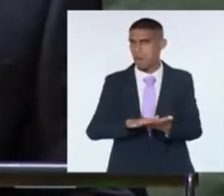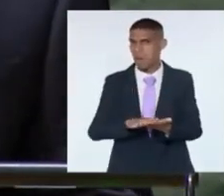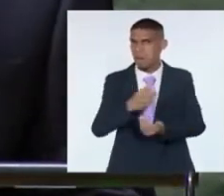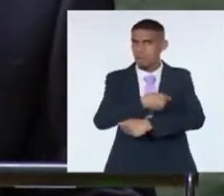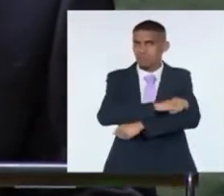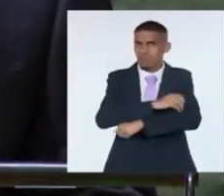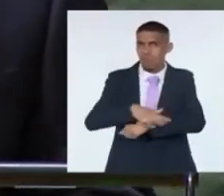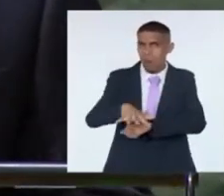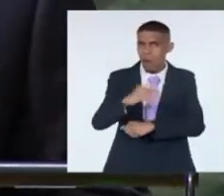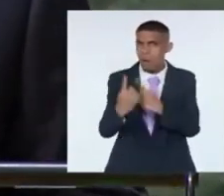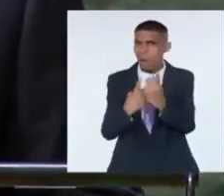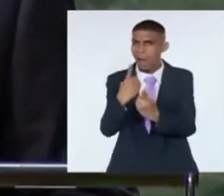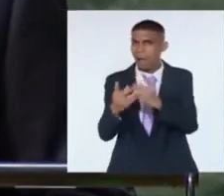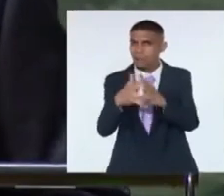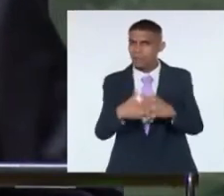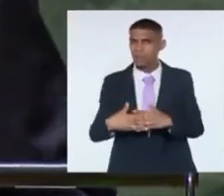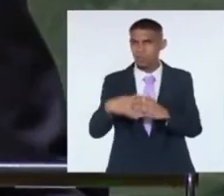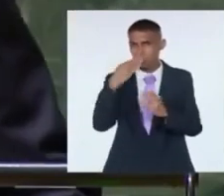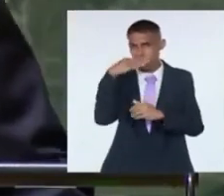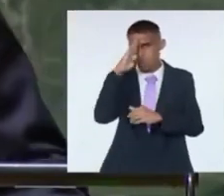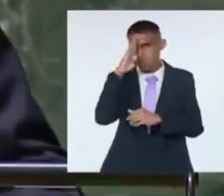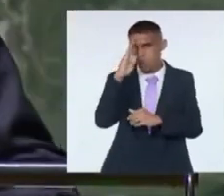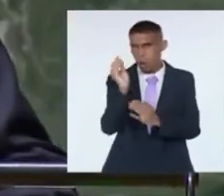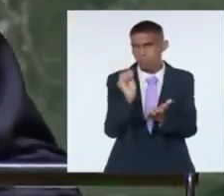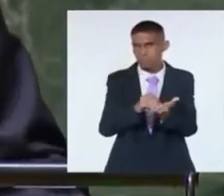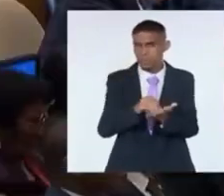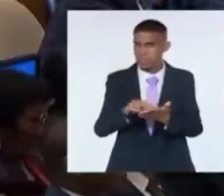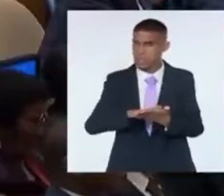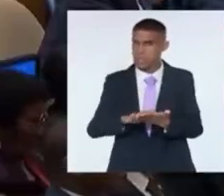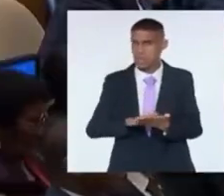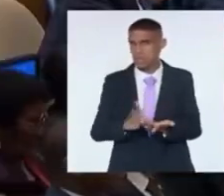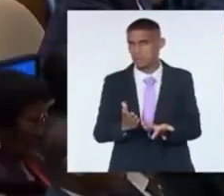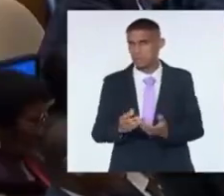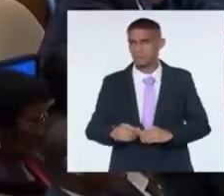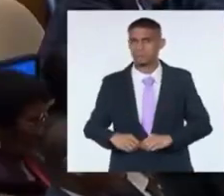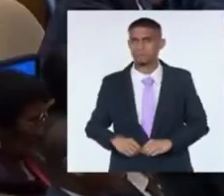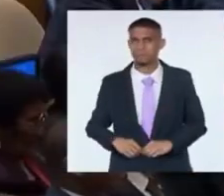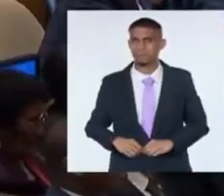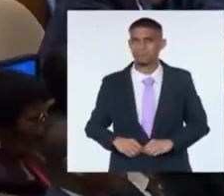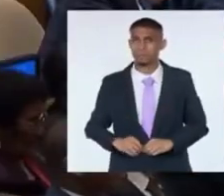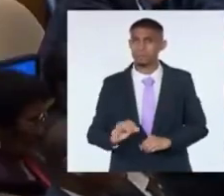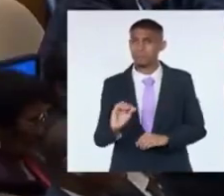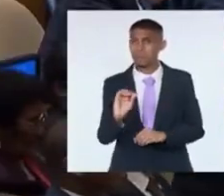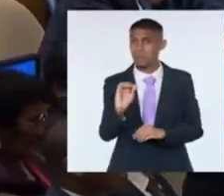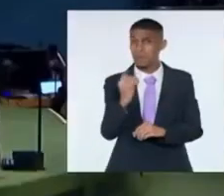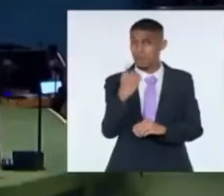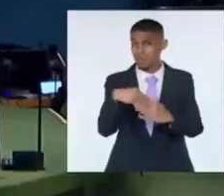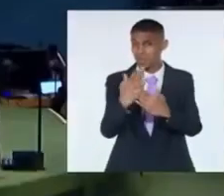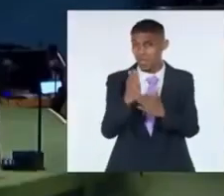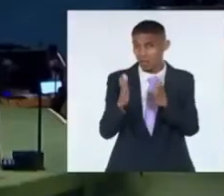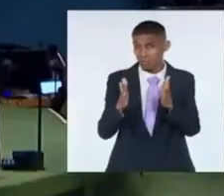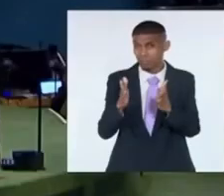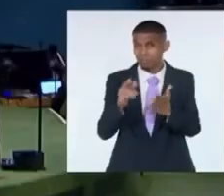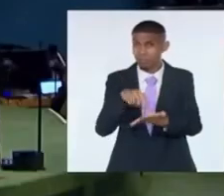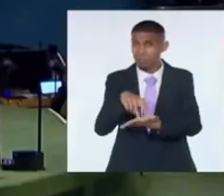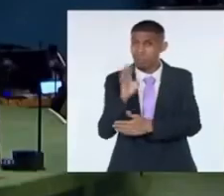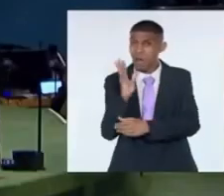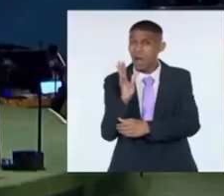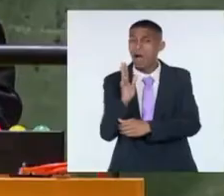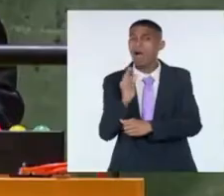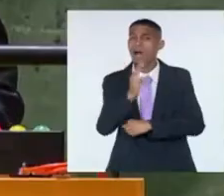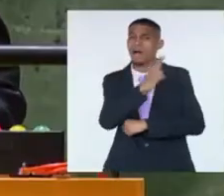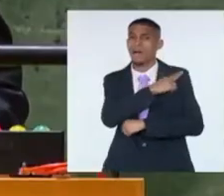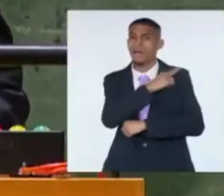sectores económicos su actividad comercial o su tejido social durante esta primera jornada del debate Los líderes mundiales